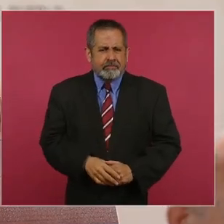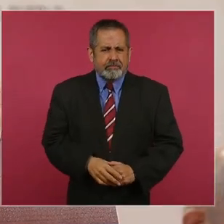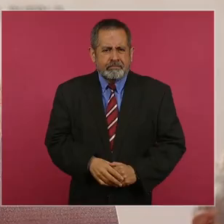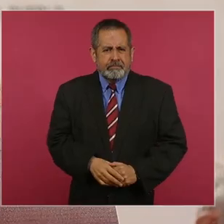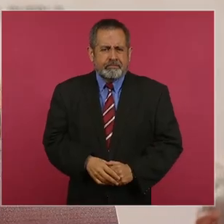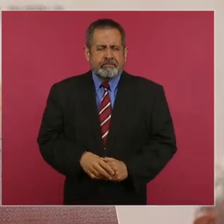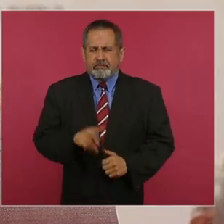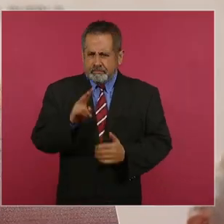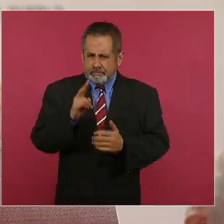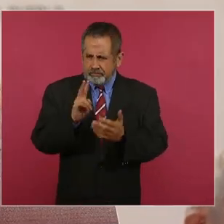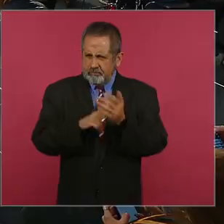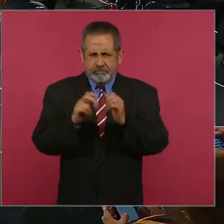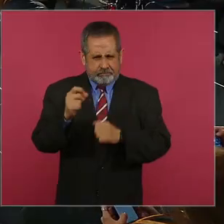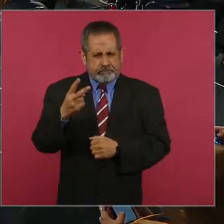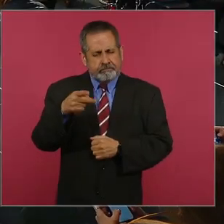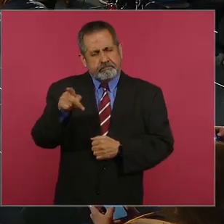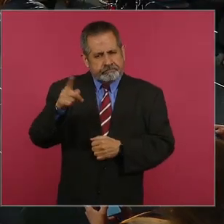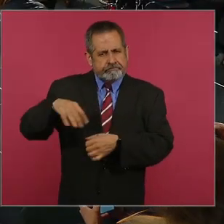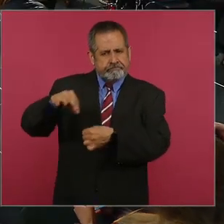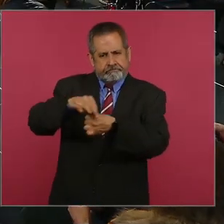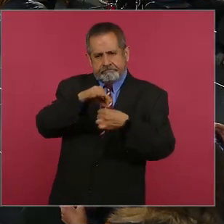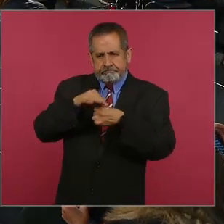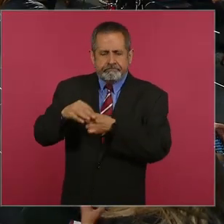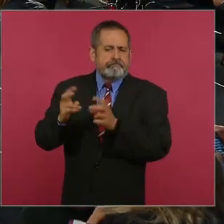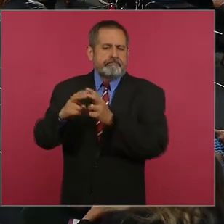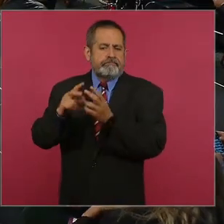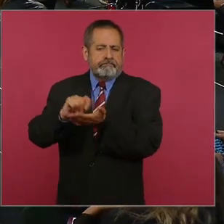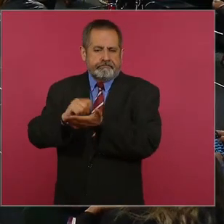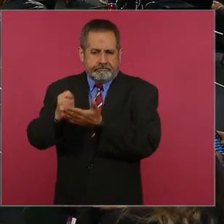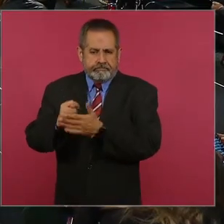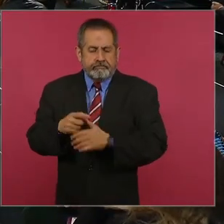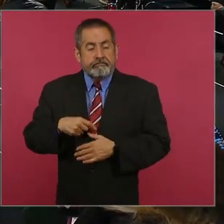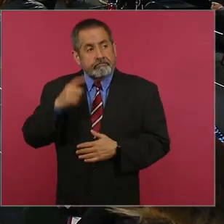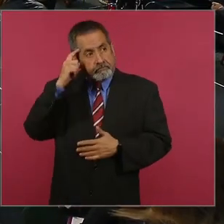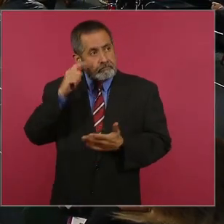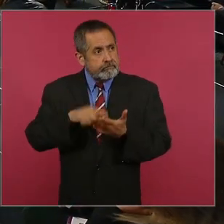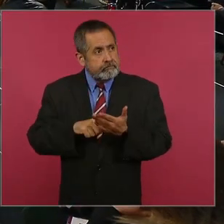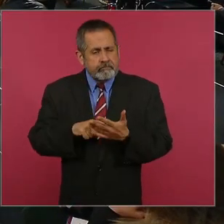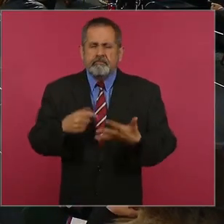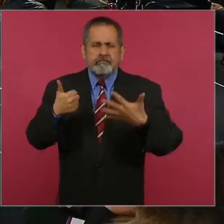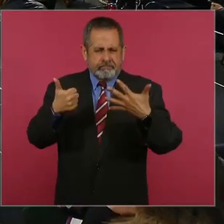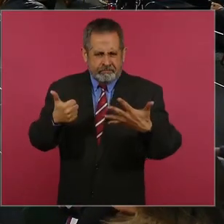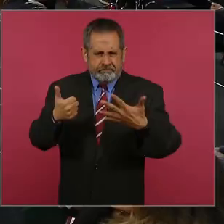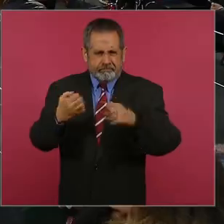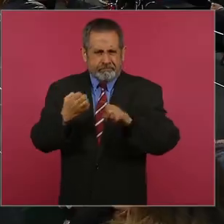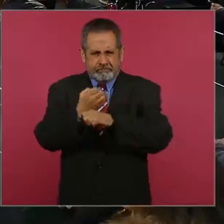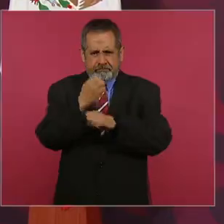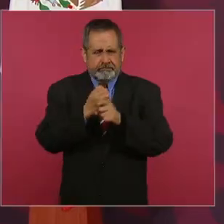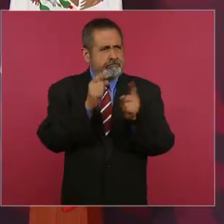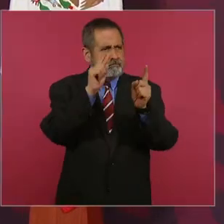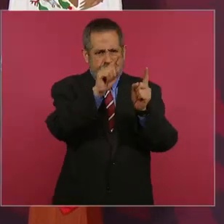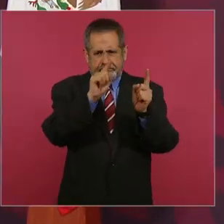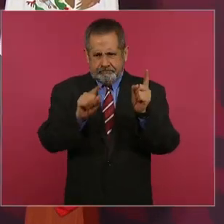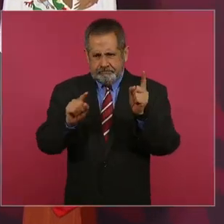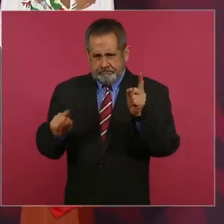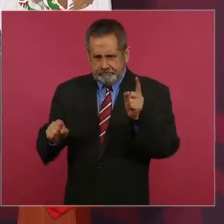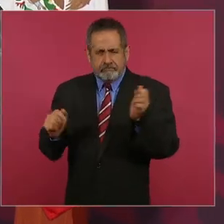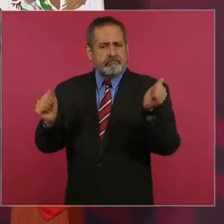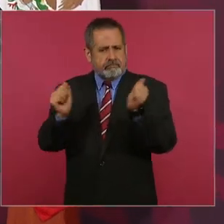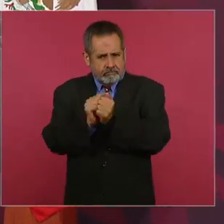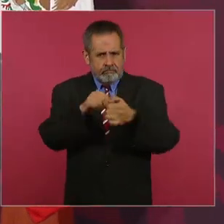22 creo que fueron seis estados seis estados